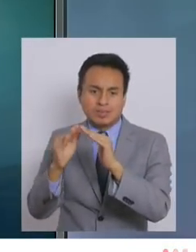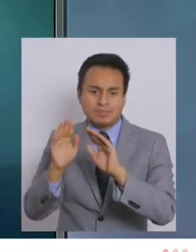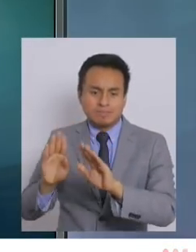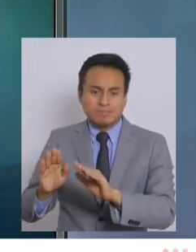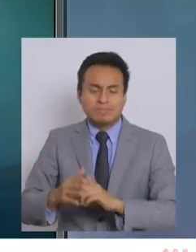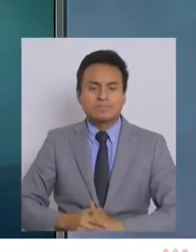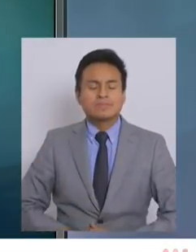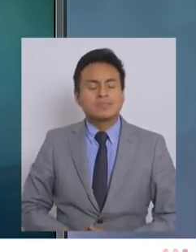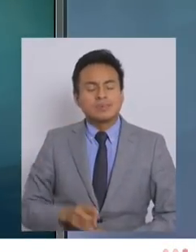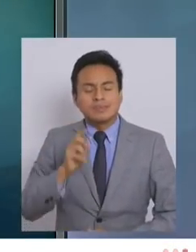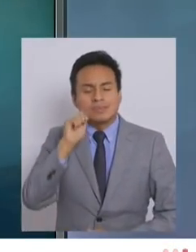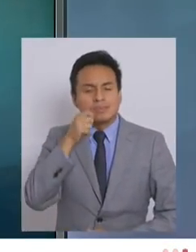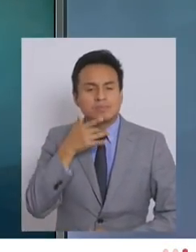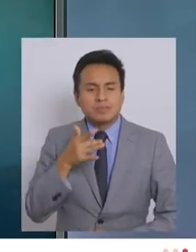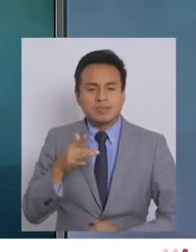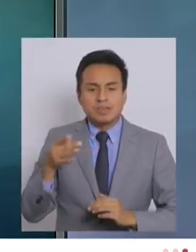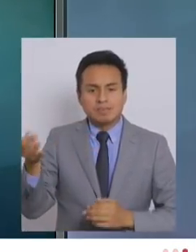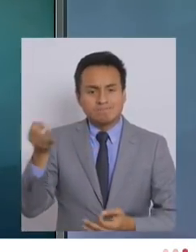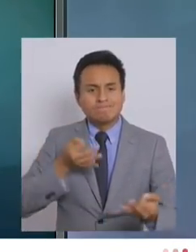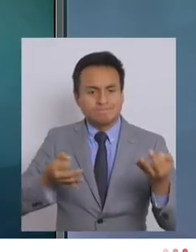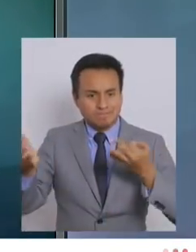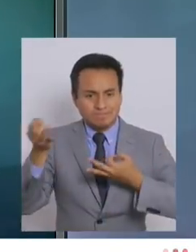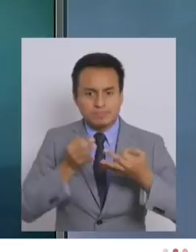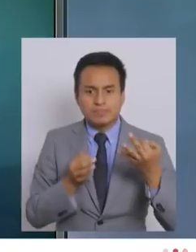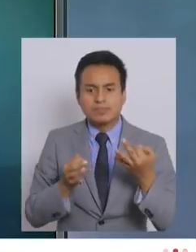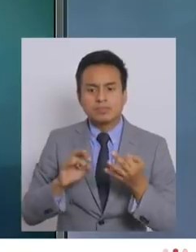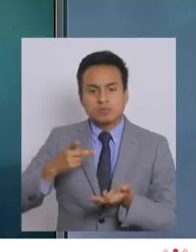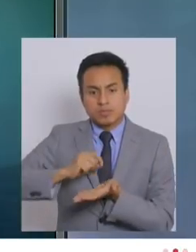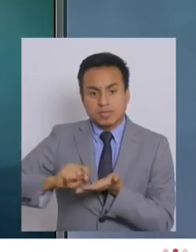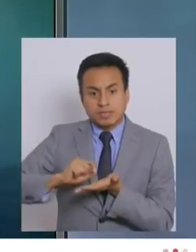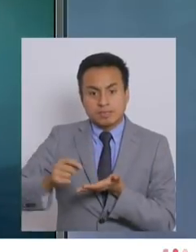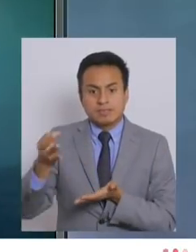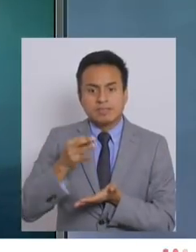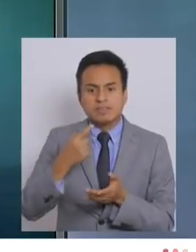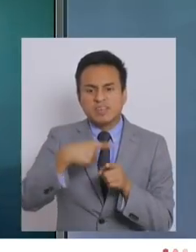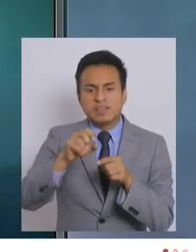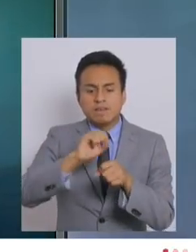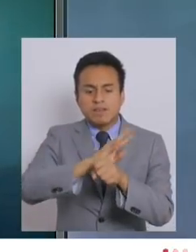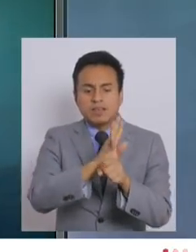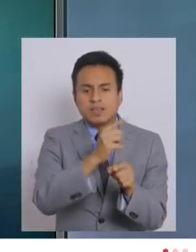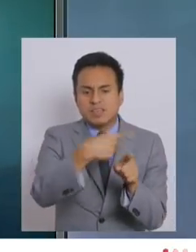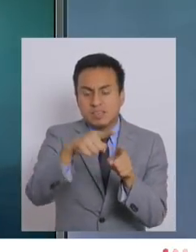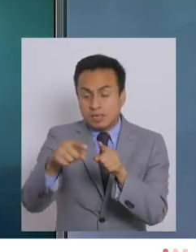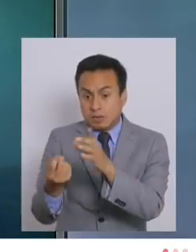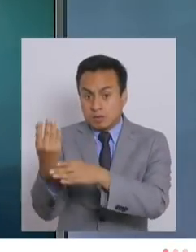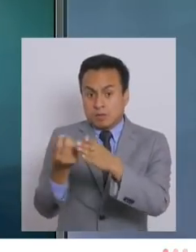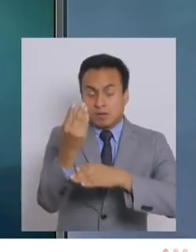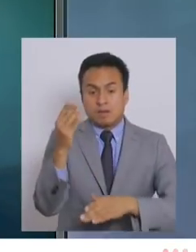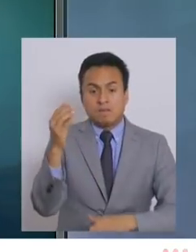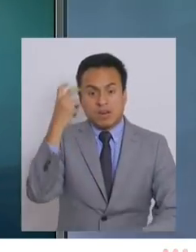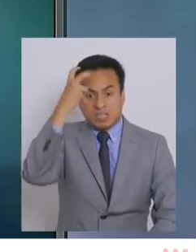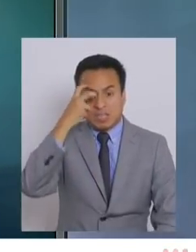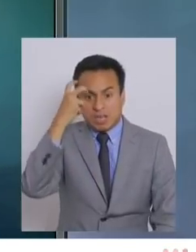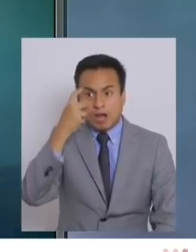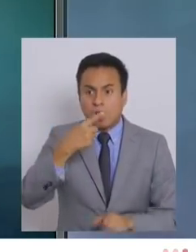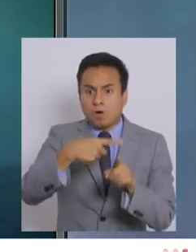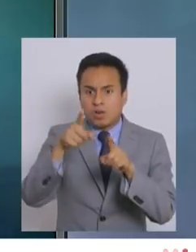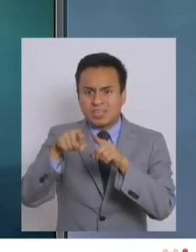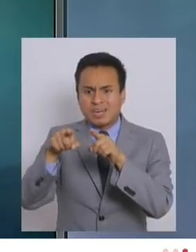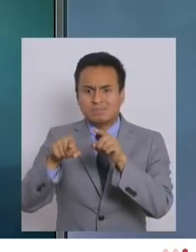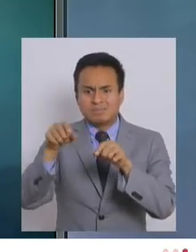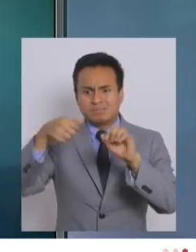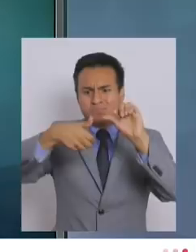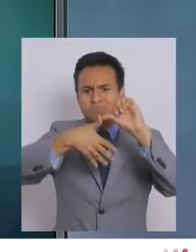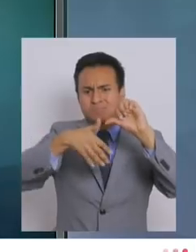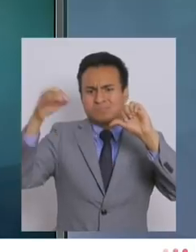esto a raíz de que como se ha comentado por la subsecretaria hay distintas variantes como la brasilera y otras que ya están repartidas en